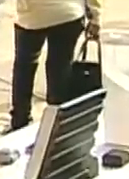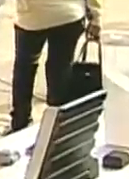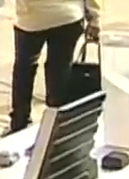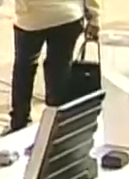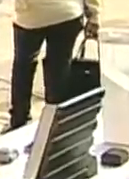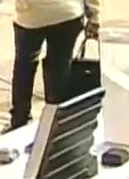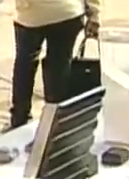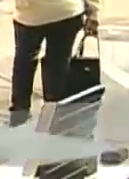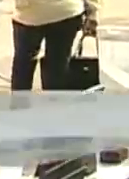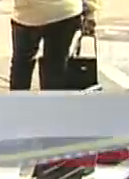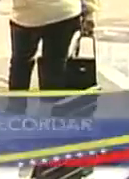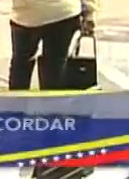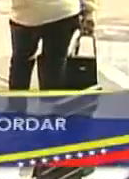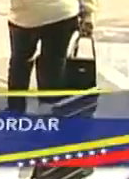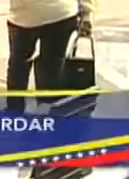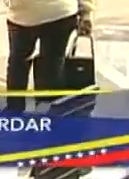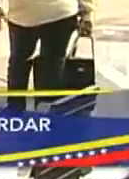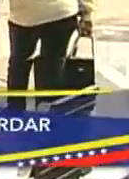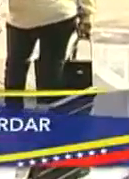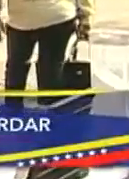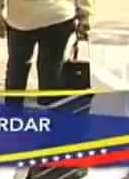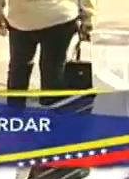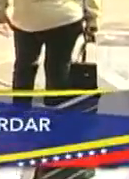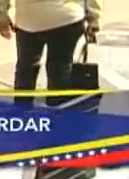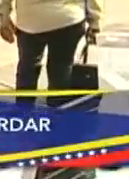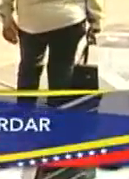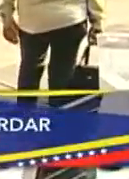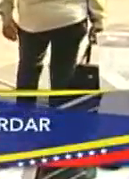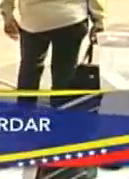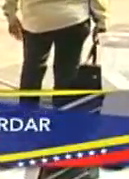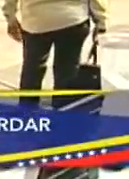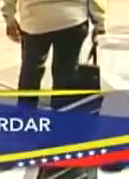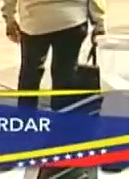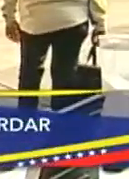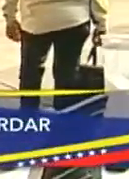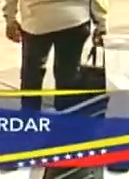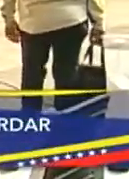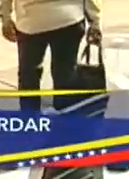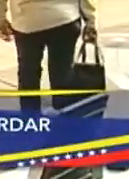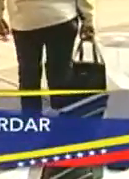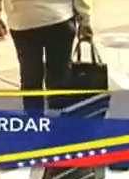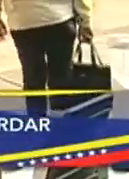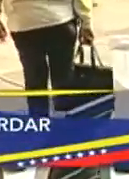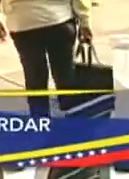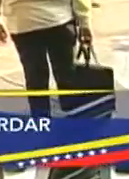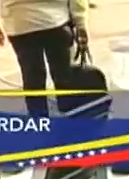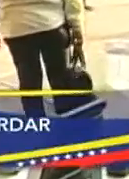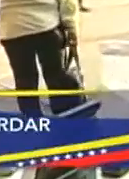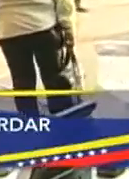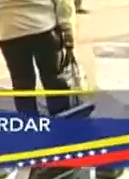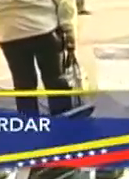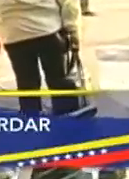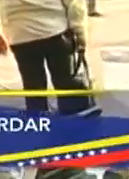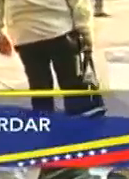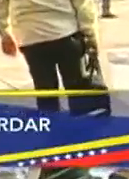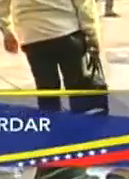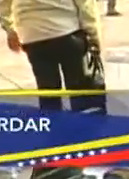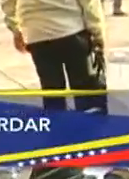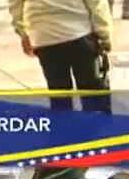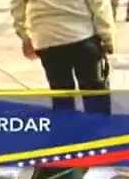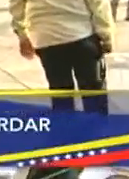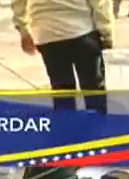bienes servicios riqueza Para quién para el pueblo para el colectivo para la sociedad la clase Obrera